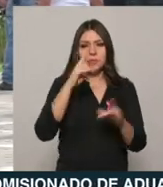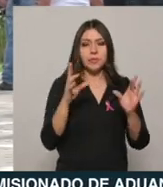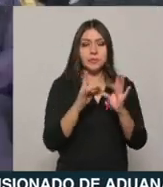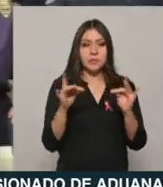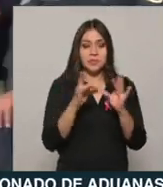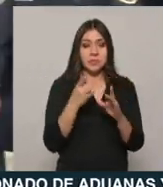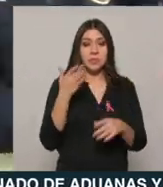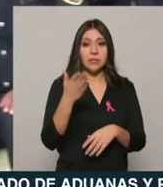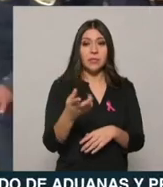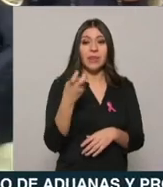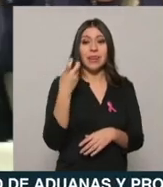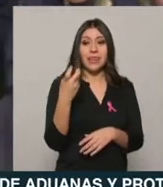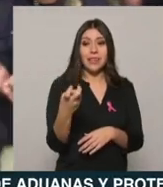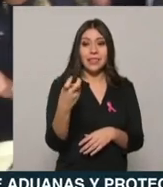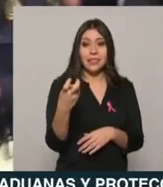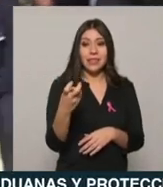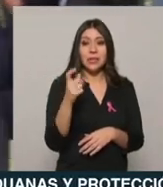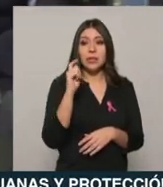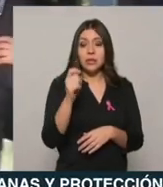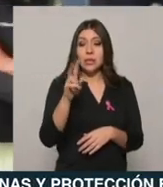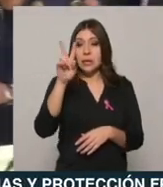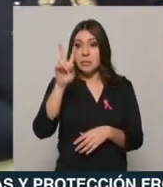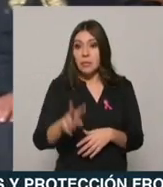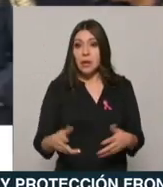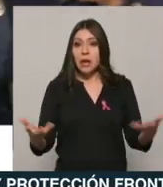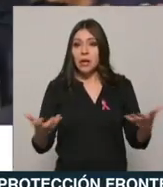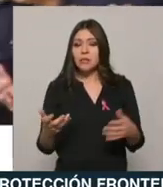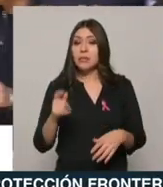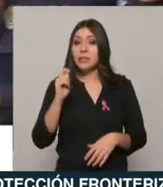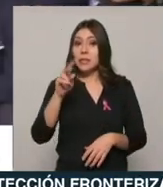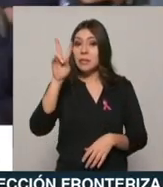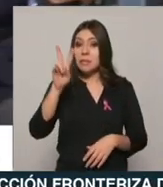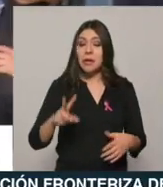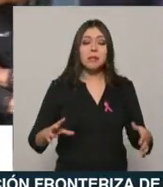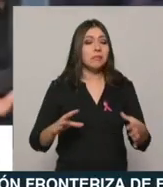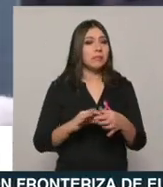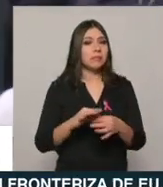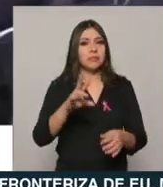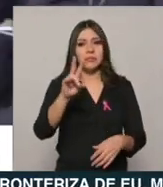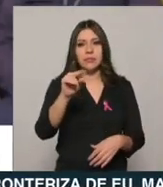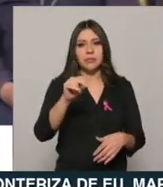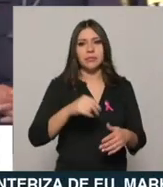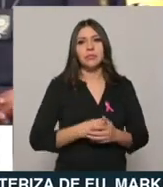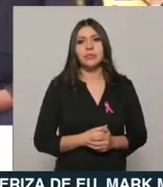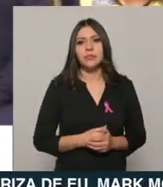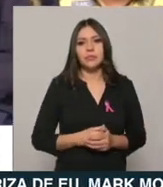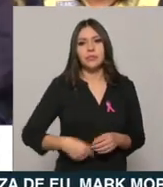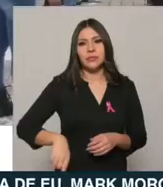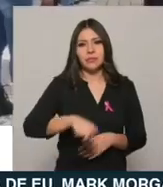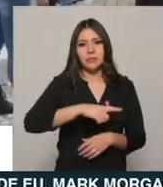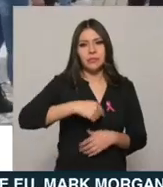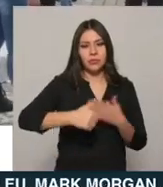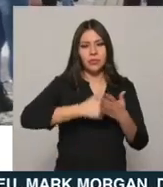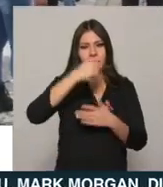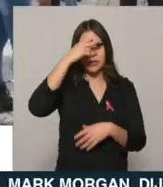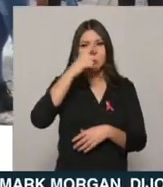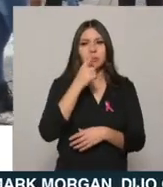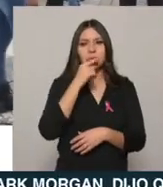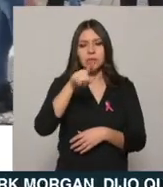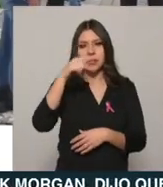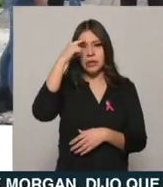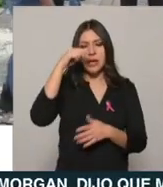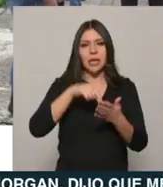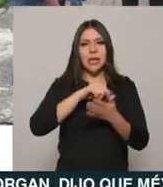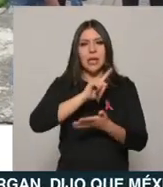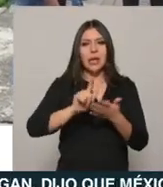práctica está fuera de una realidad. Aquí en la Universidad de la Policía de la Ciudad de México creemos que eso es un error legislativo, porque en la